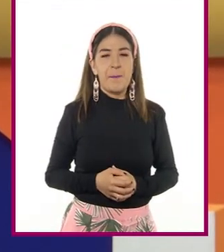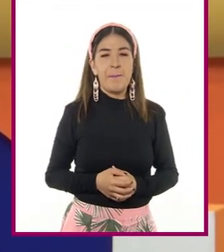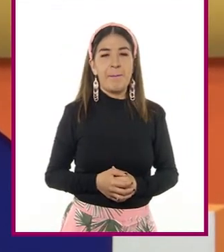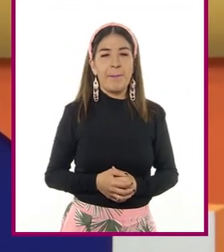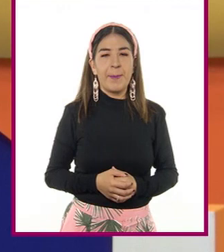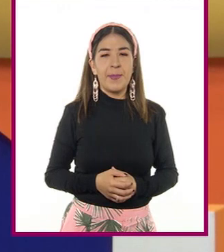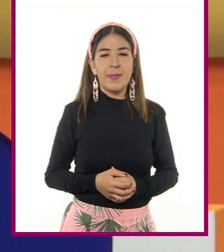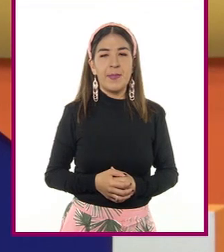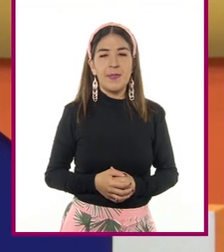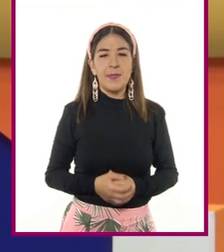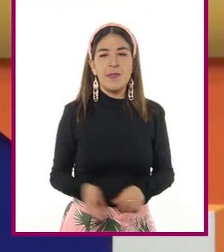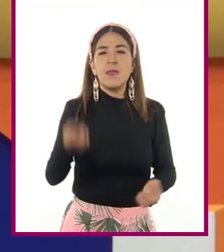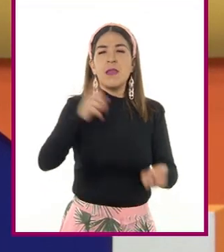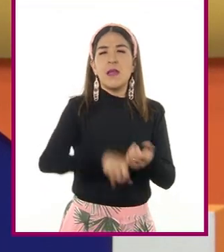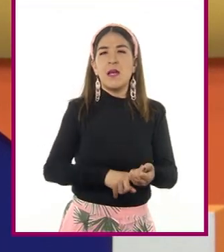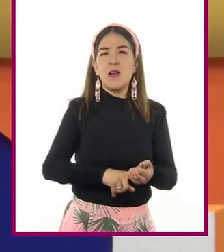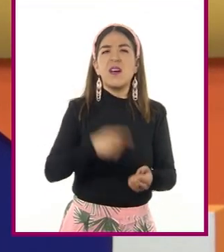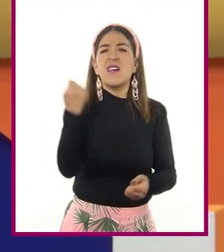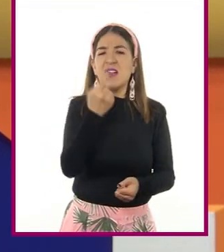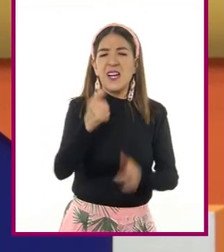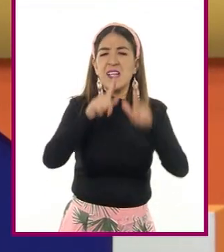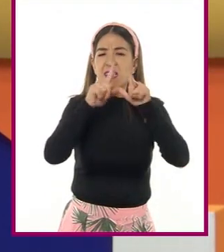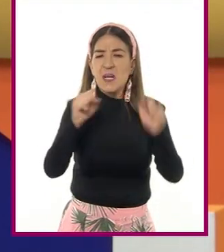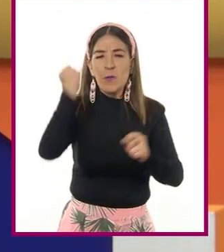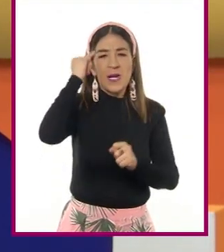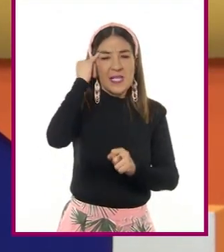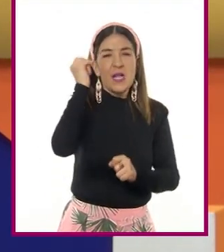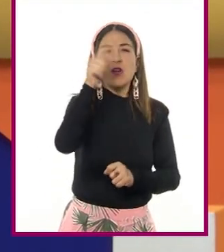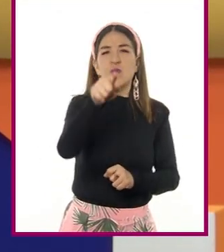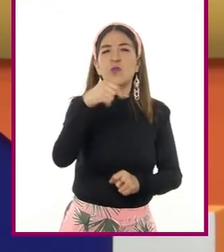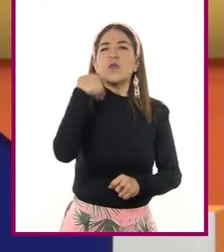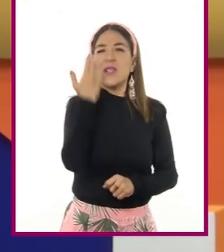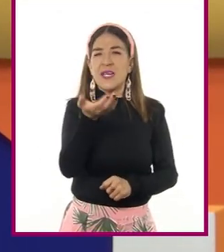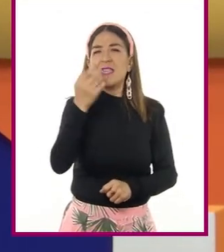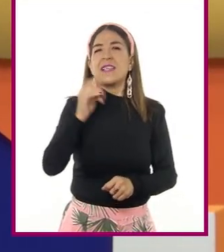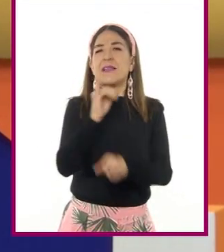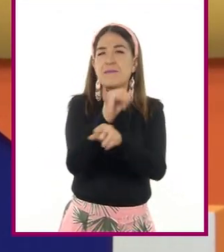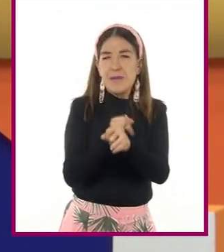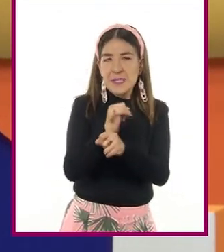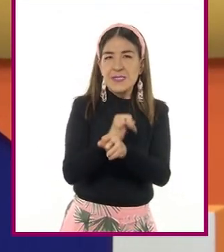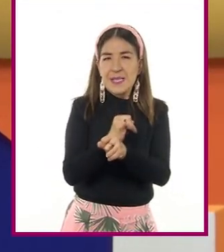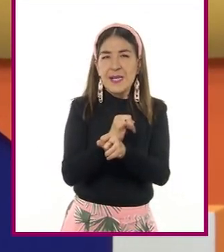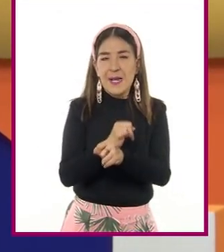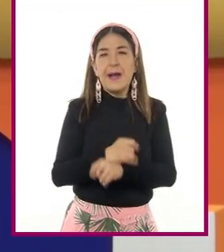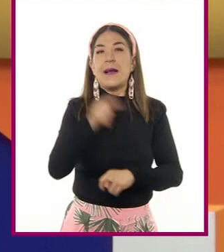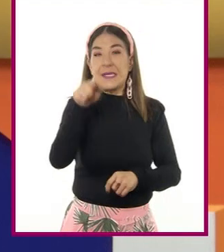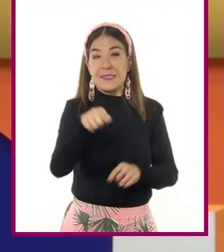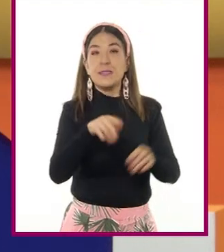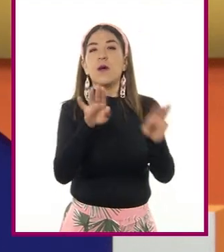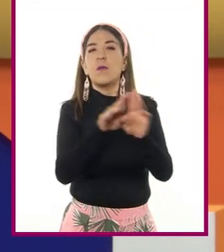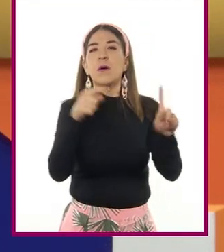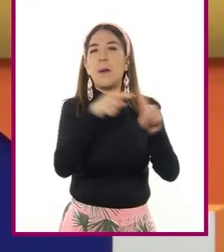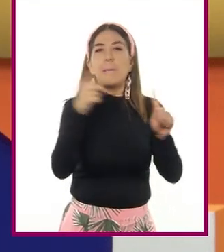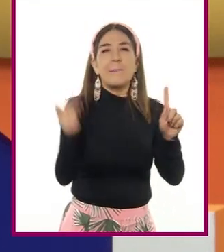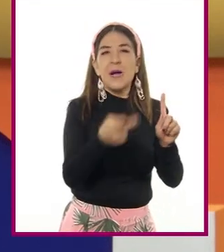lengua indígena me interesa investigar? ¿Lo ven? Teniendo una pregunta base, es más fácil